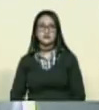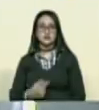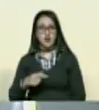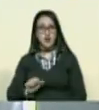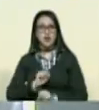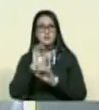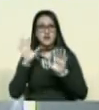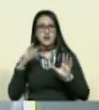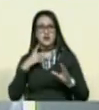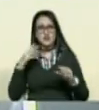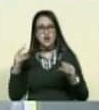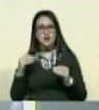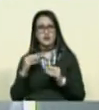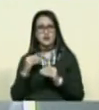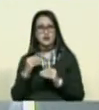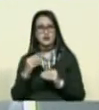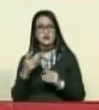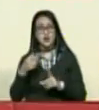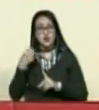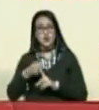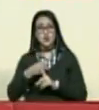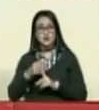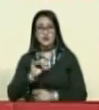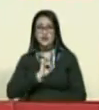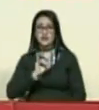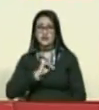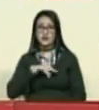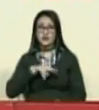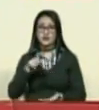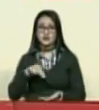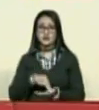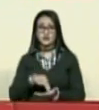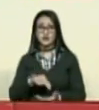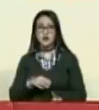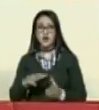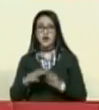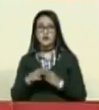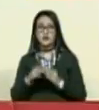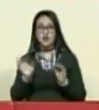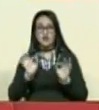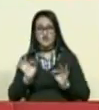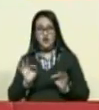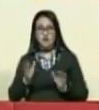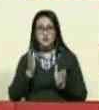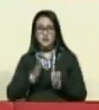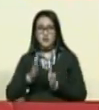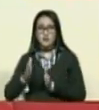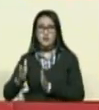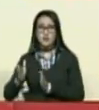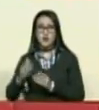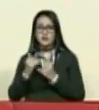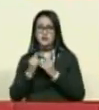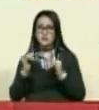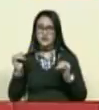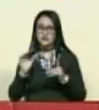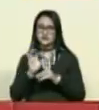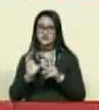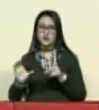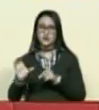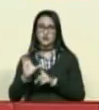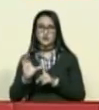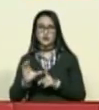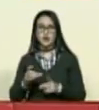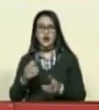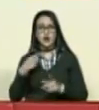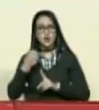mañana, le dije, Ernesto, la batalla por la identidad nacional y todas sus formas de expresión, por la independencia cultural